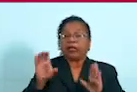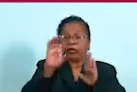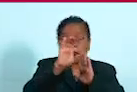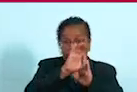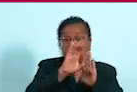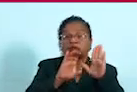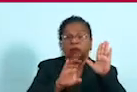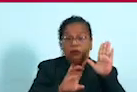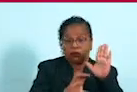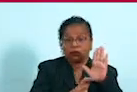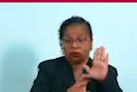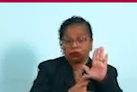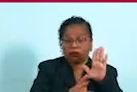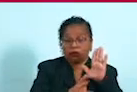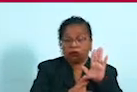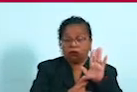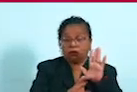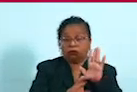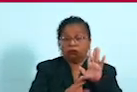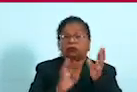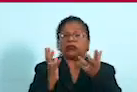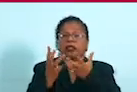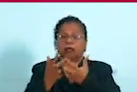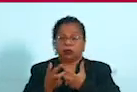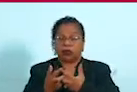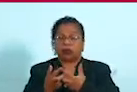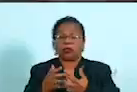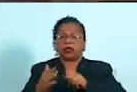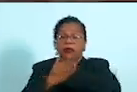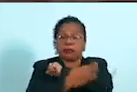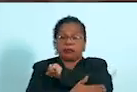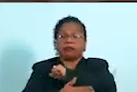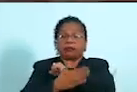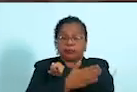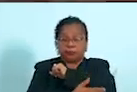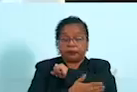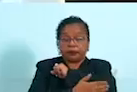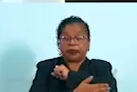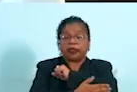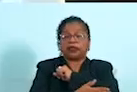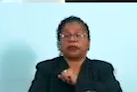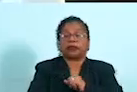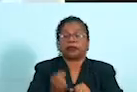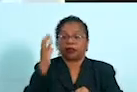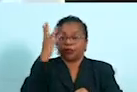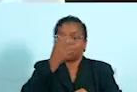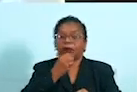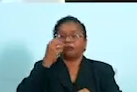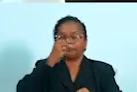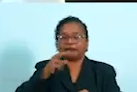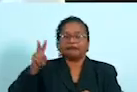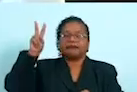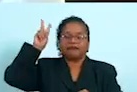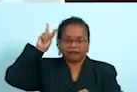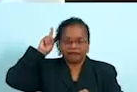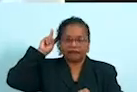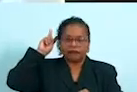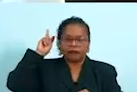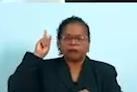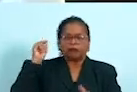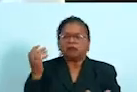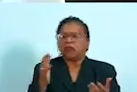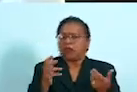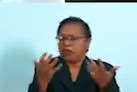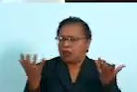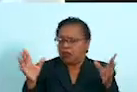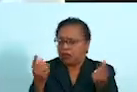En la Constitución en Surinam, en el 7 de mayo, desde el 7 de mayo del 2020,